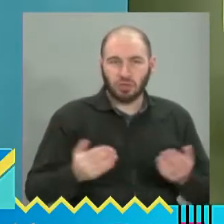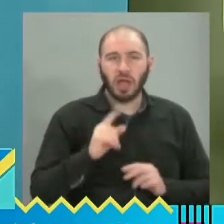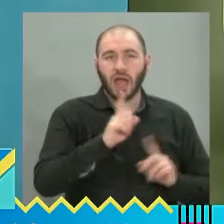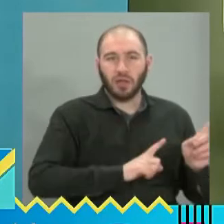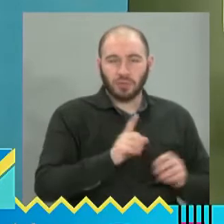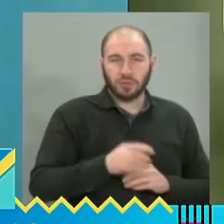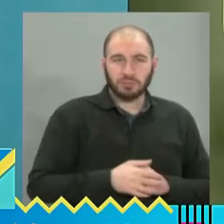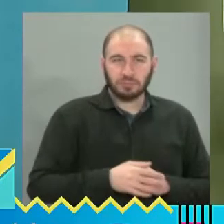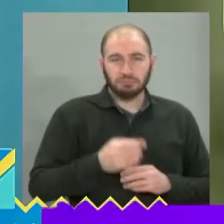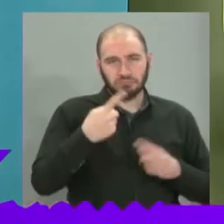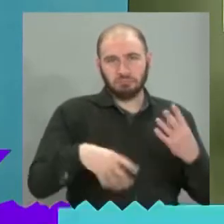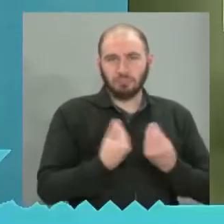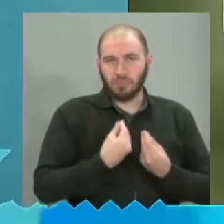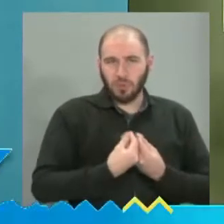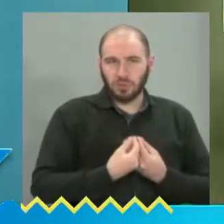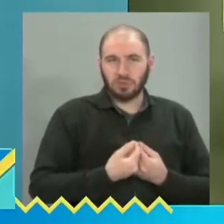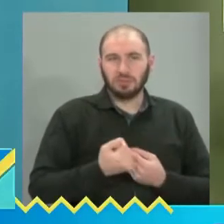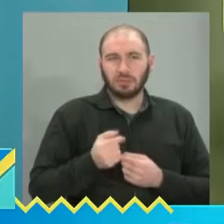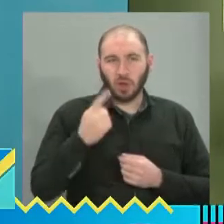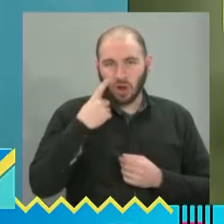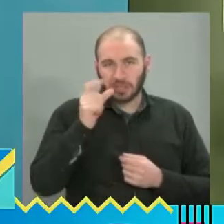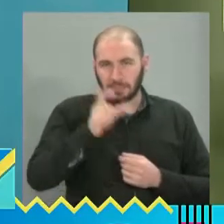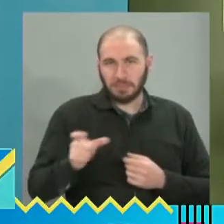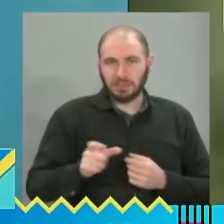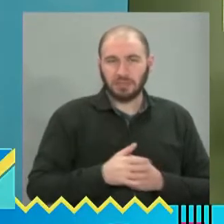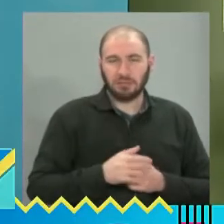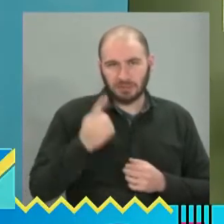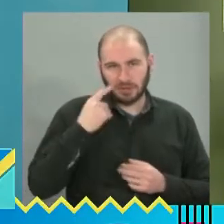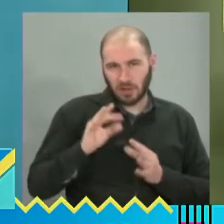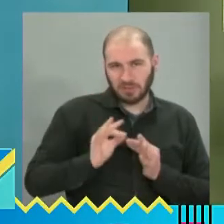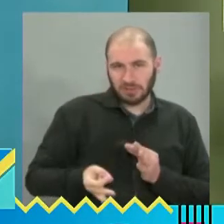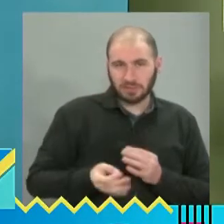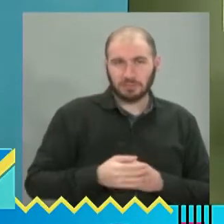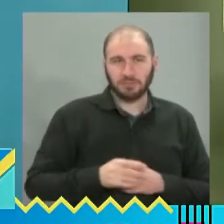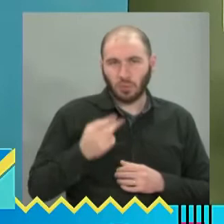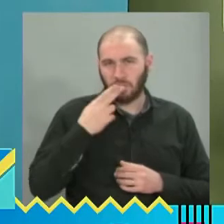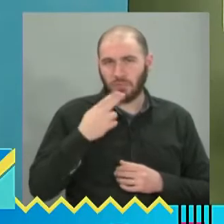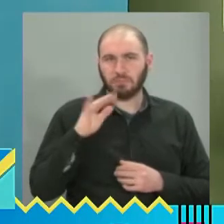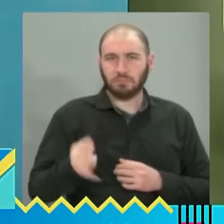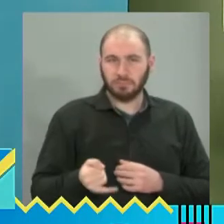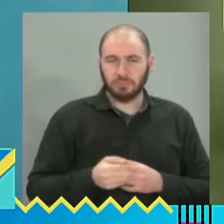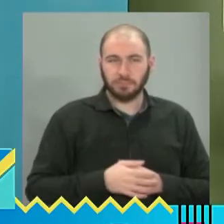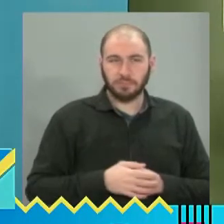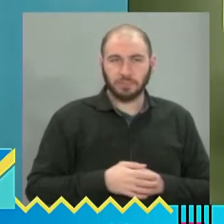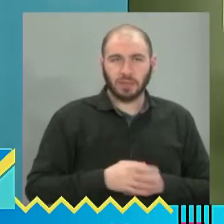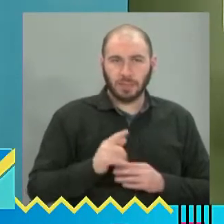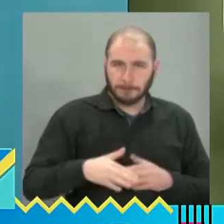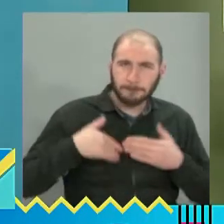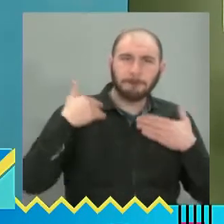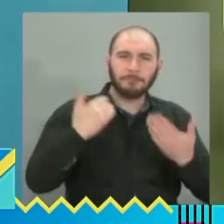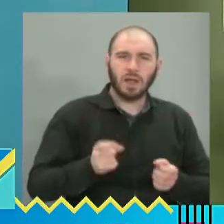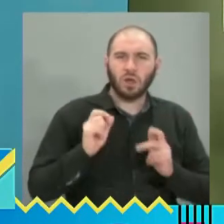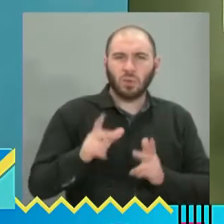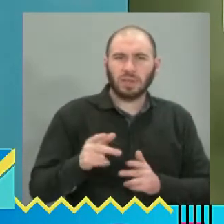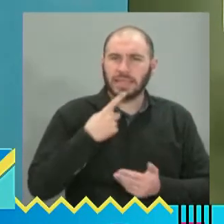Algunos o la mayoría, a veces tenemos casos de personas ¿sí? cercanas que son fumadores y que no va más allá de decir la